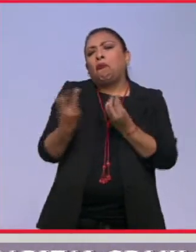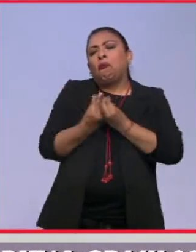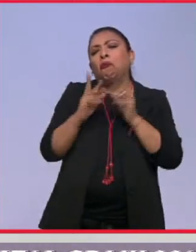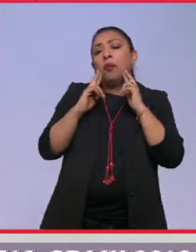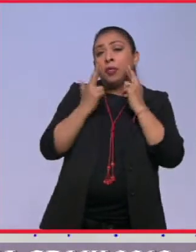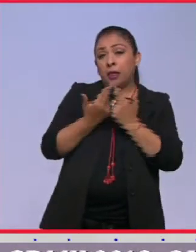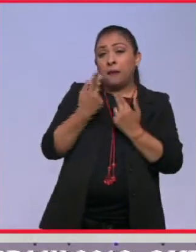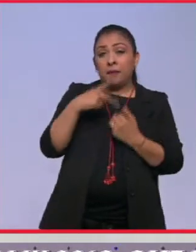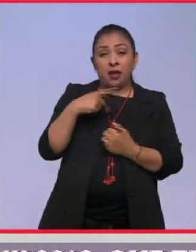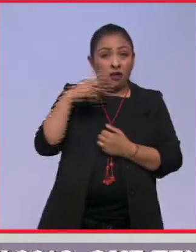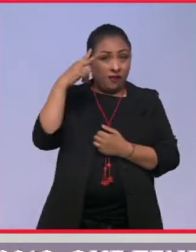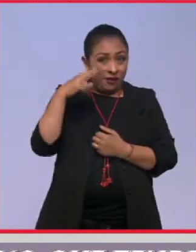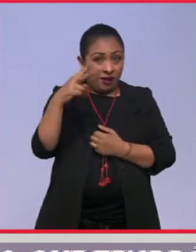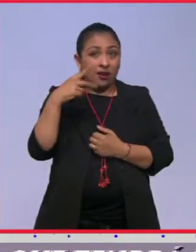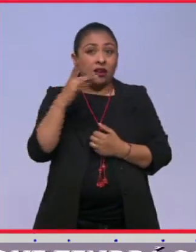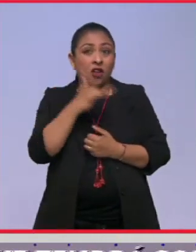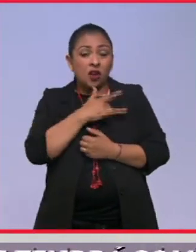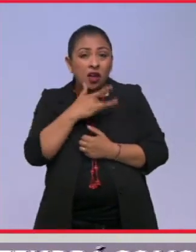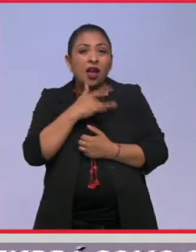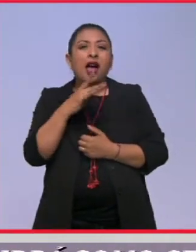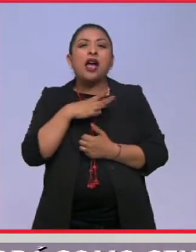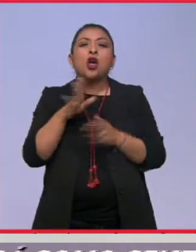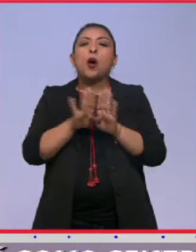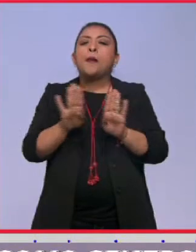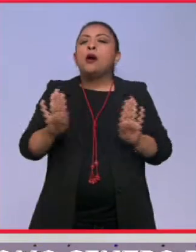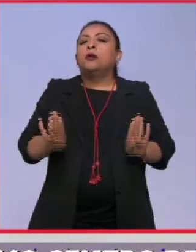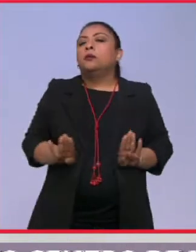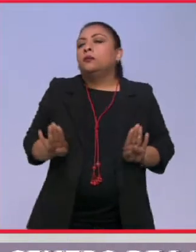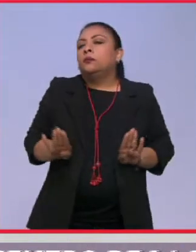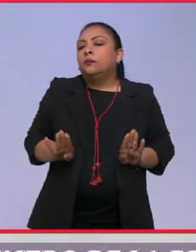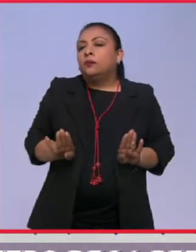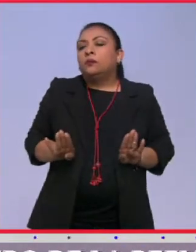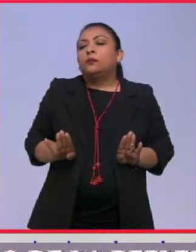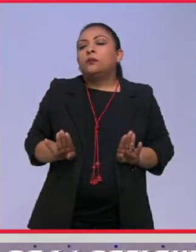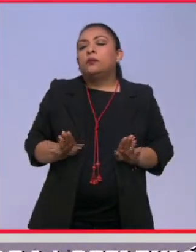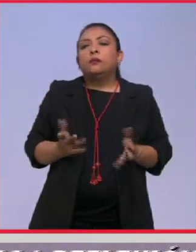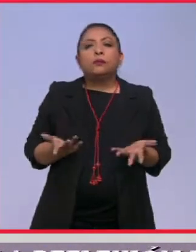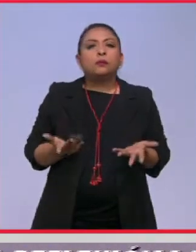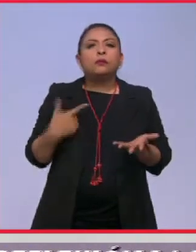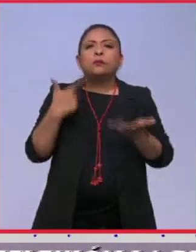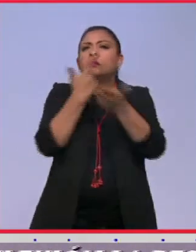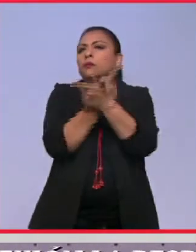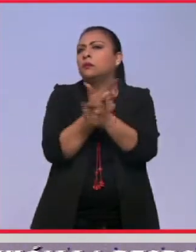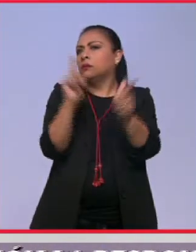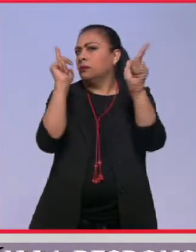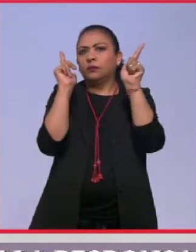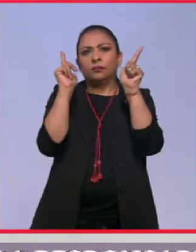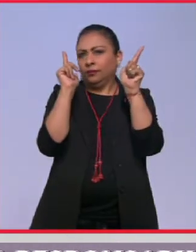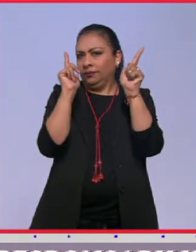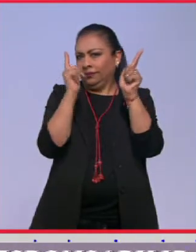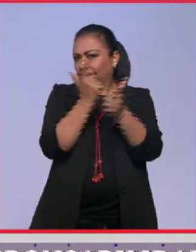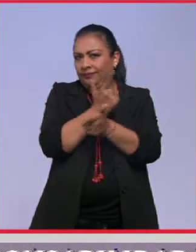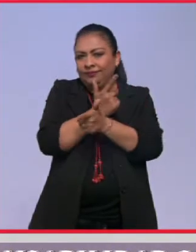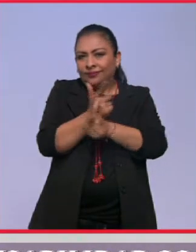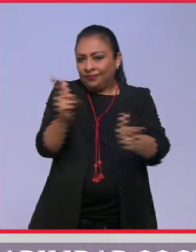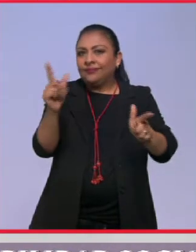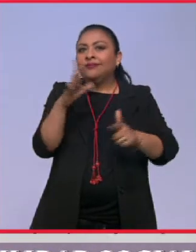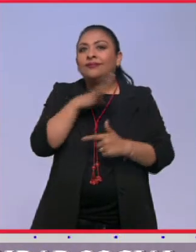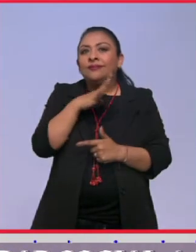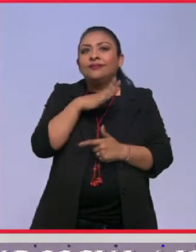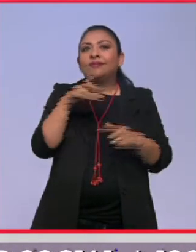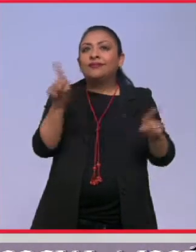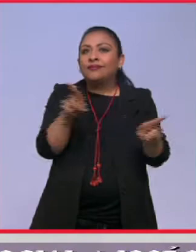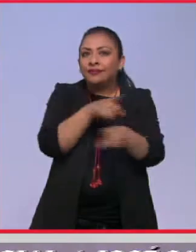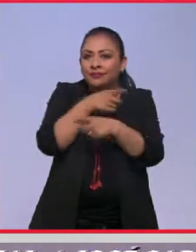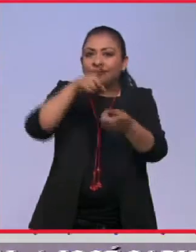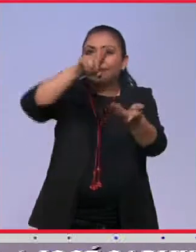Pero Viajes del Corazón tiene la particularidad de la libertad que nos ofrece la